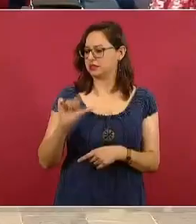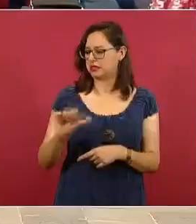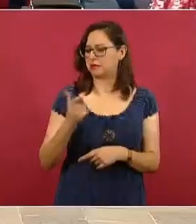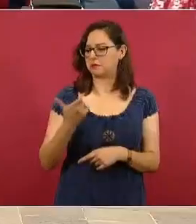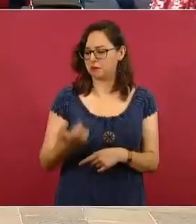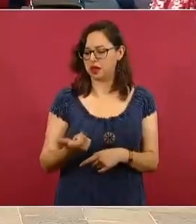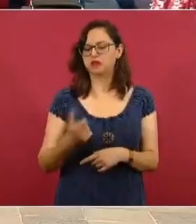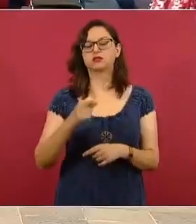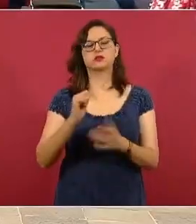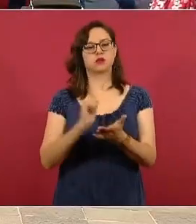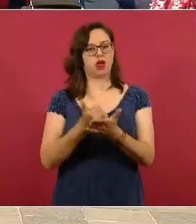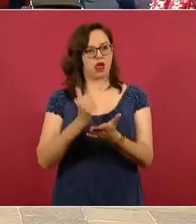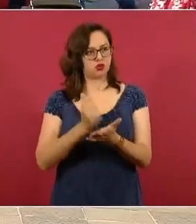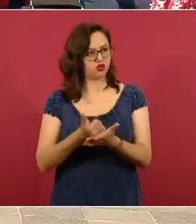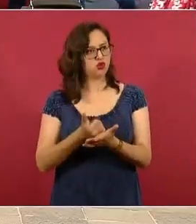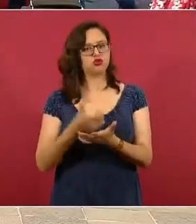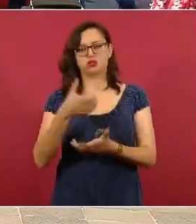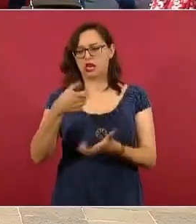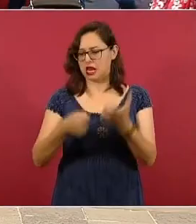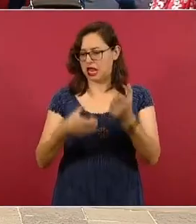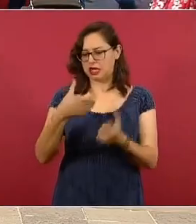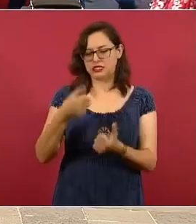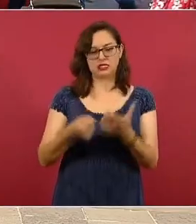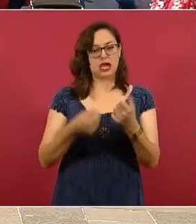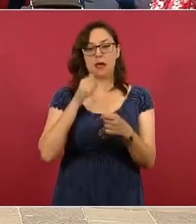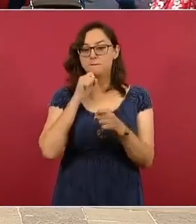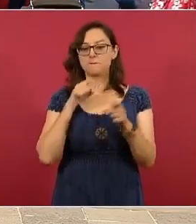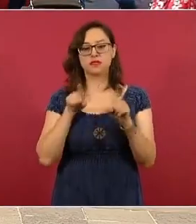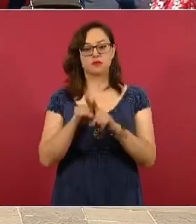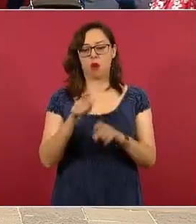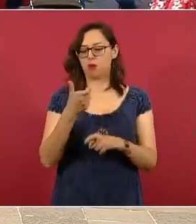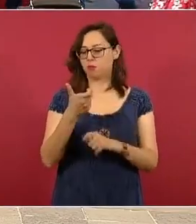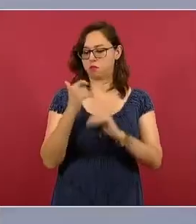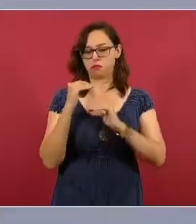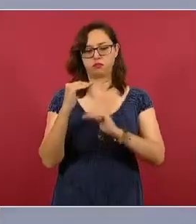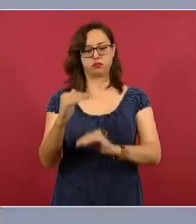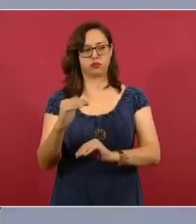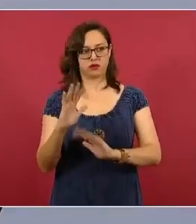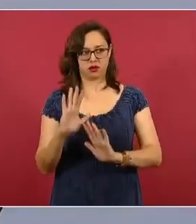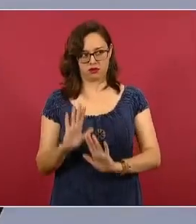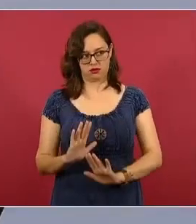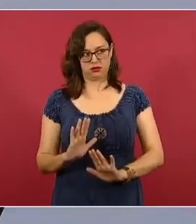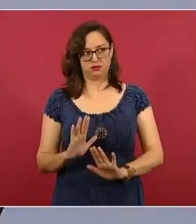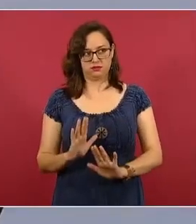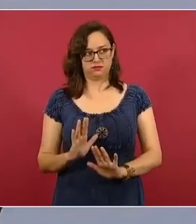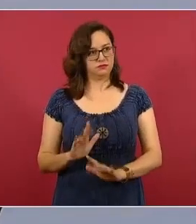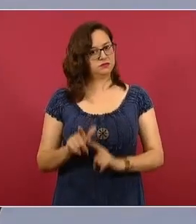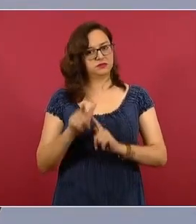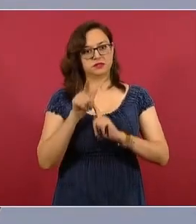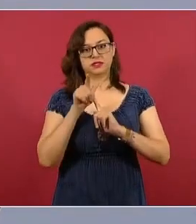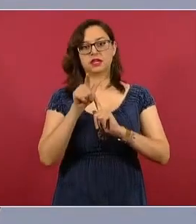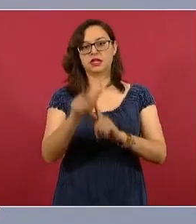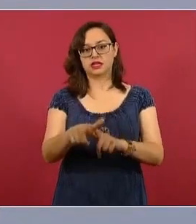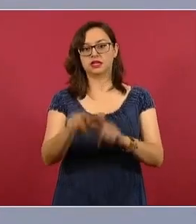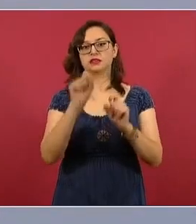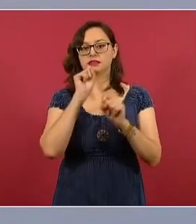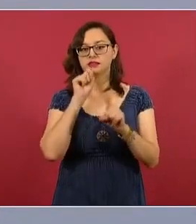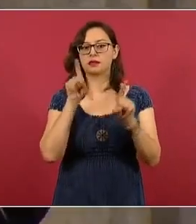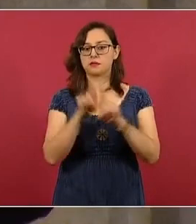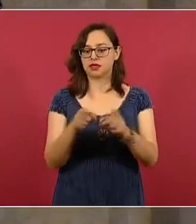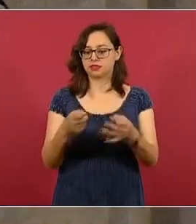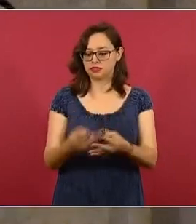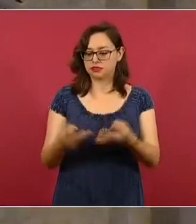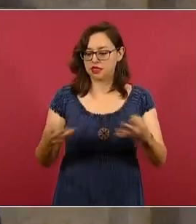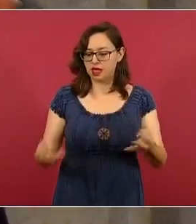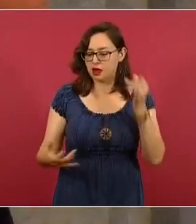lo mismo en el arroz y lo mismo en la leche. Y vamos a que haya fertilizante,